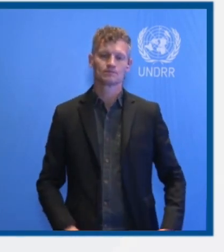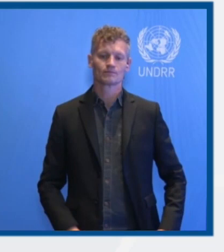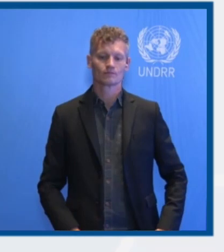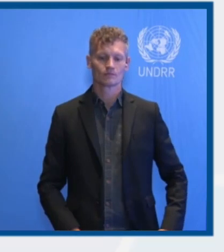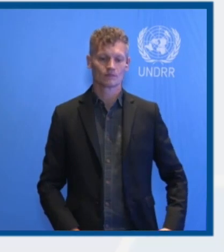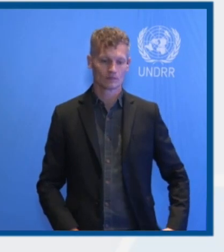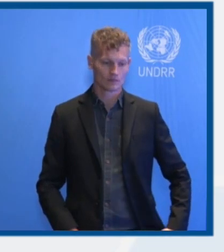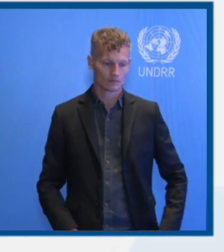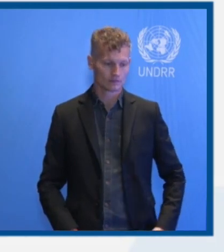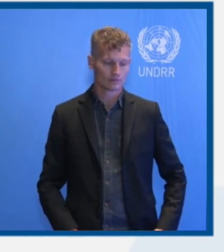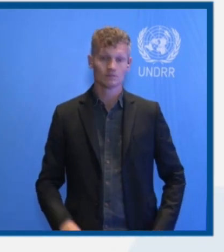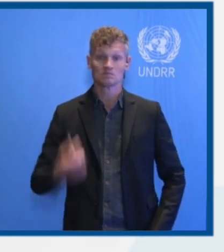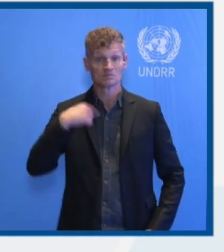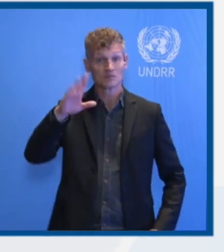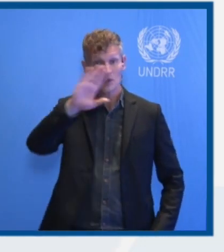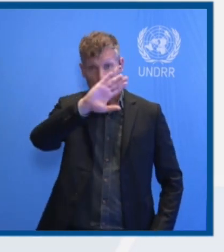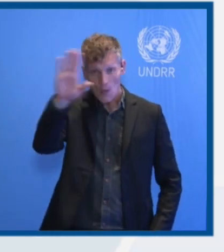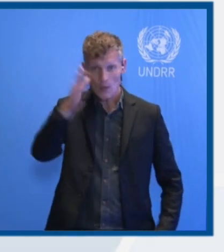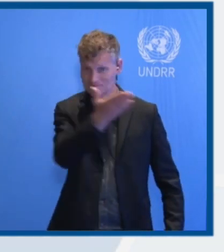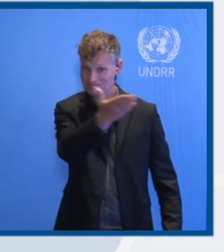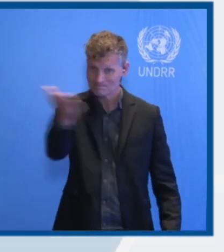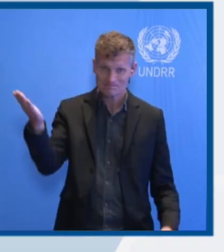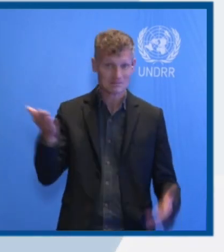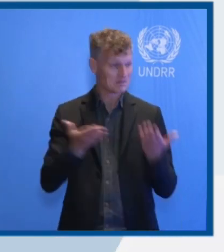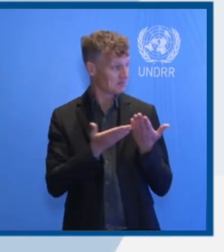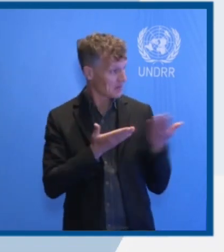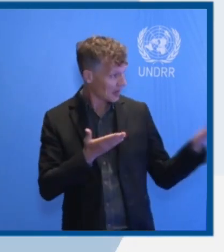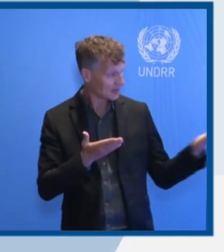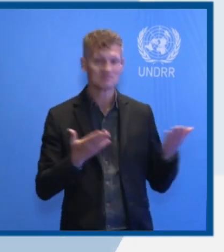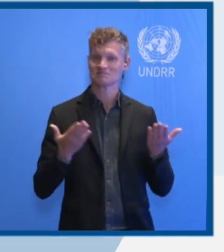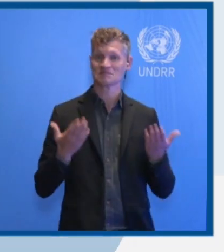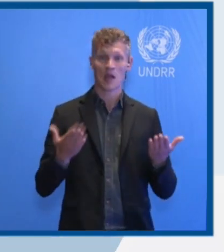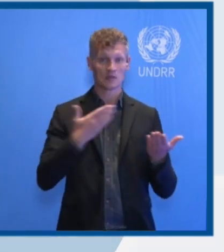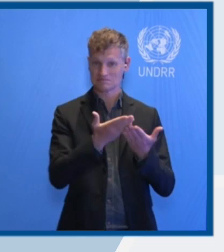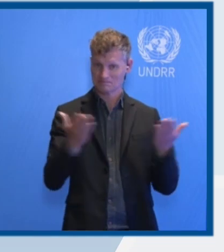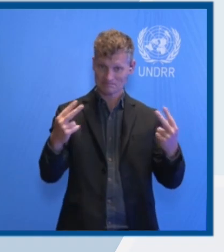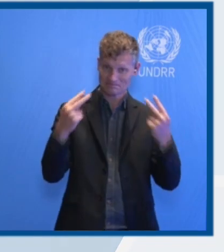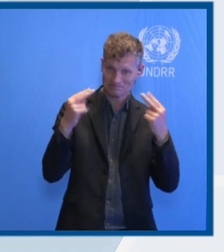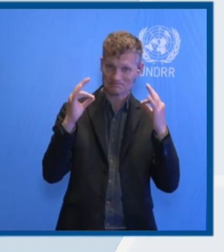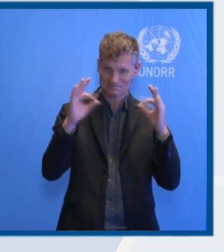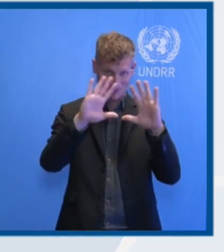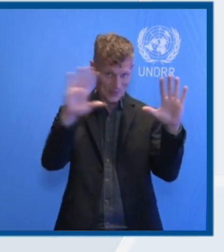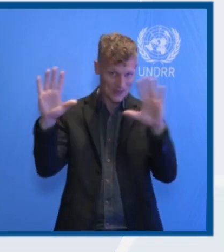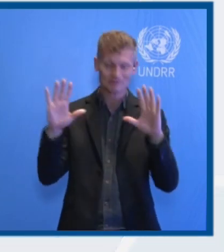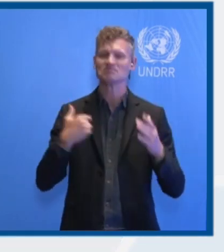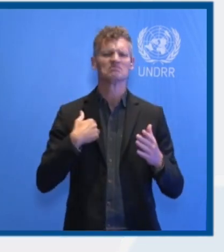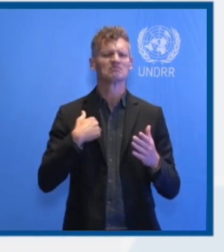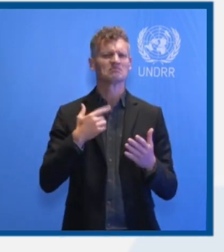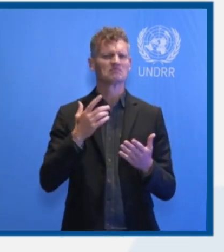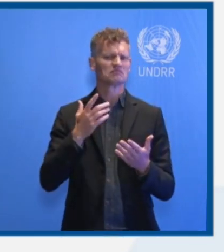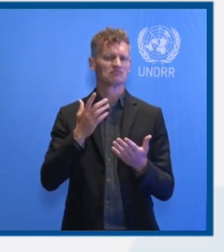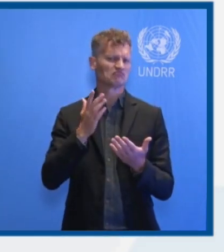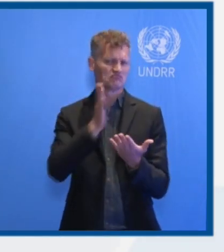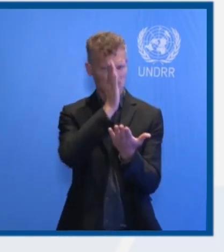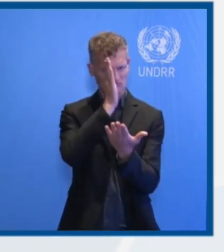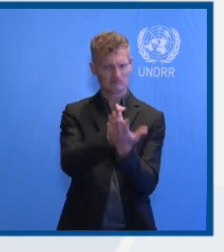entrar directamente en la discusión, hay que señalar que las soluciones basadas en la naturaleza son un